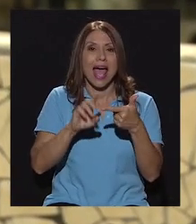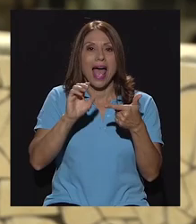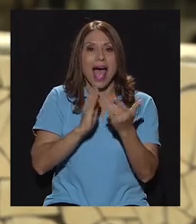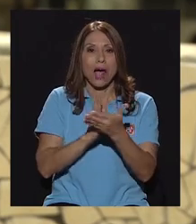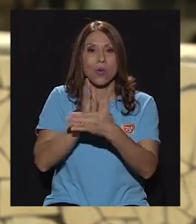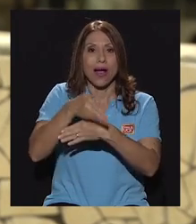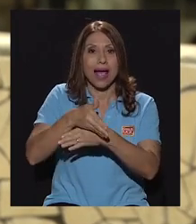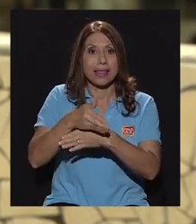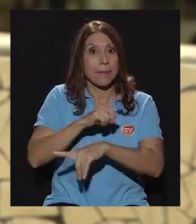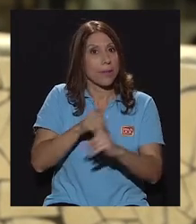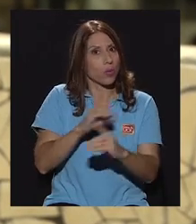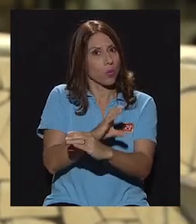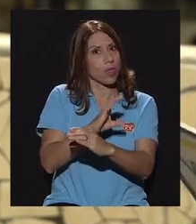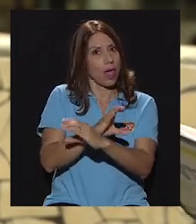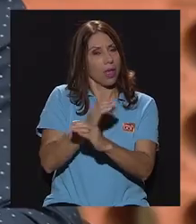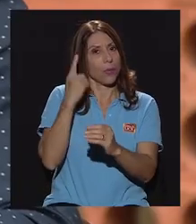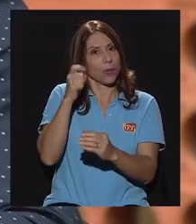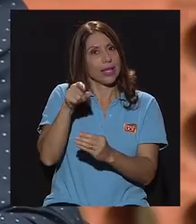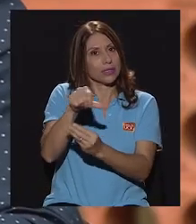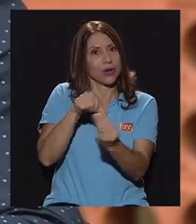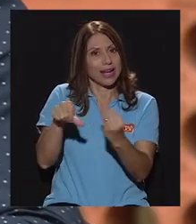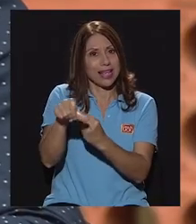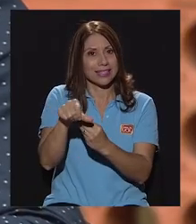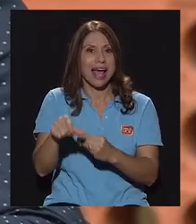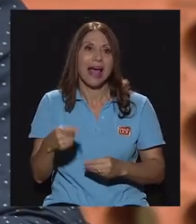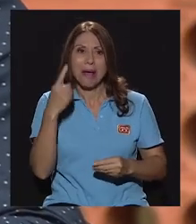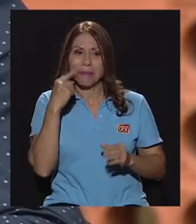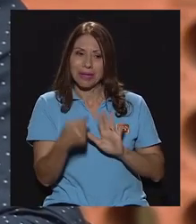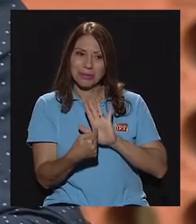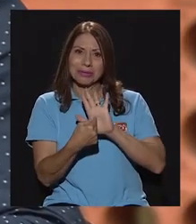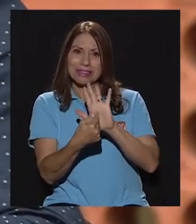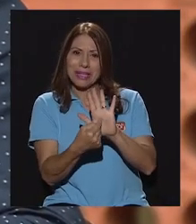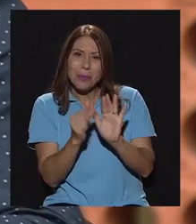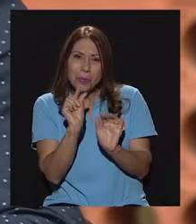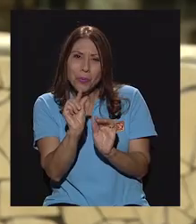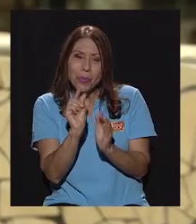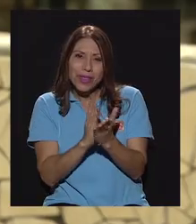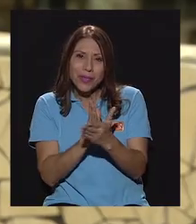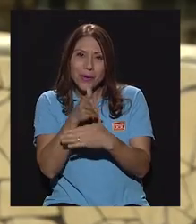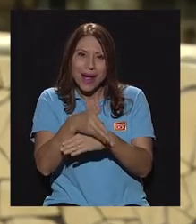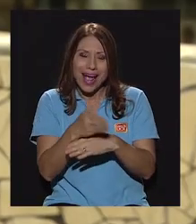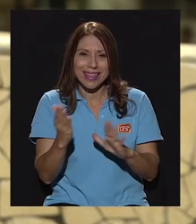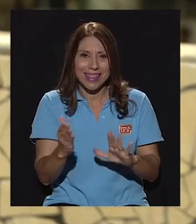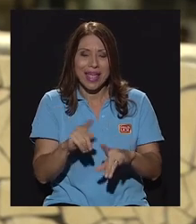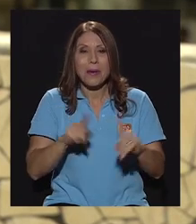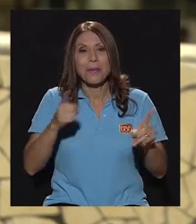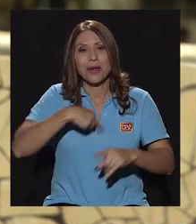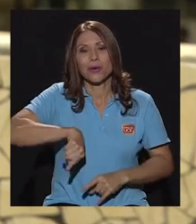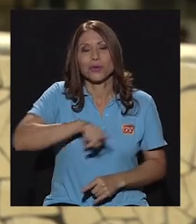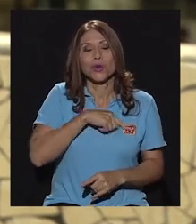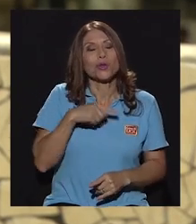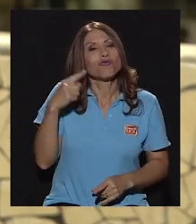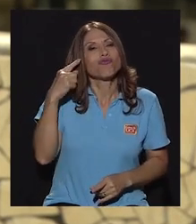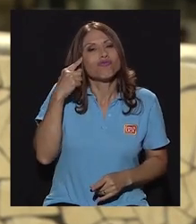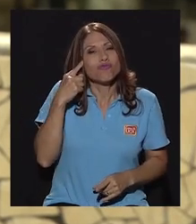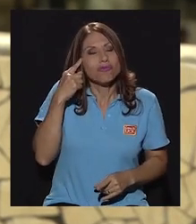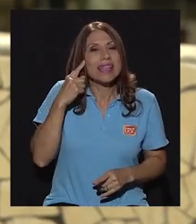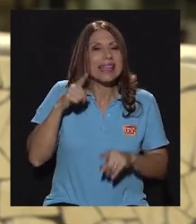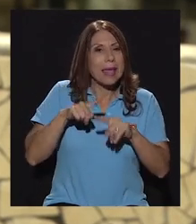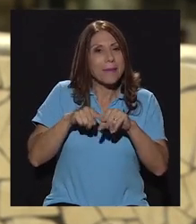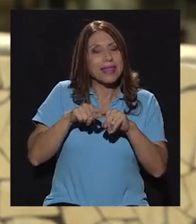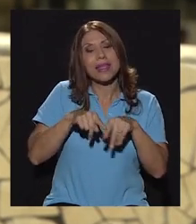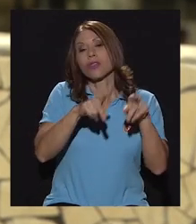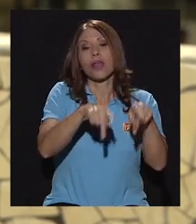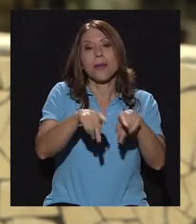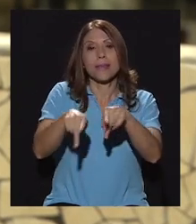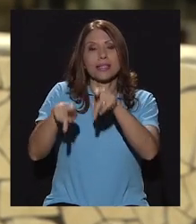la cantidad que se consume. Sí, eso es muy poquito aguacate. Esto es una porción muy pequeña de aguacate. Claro, nosotros calculamos,